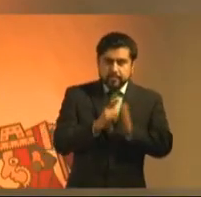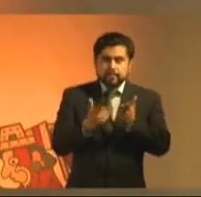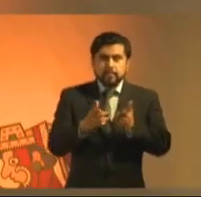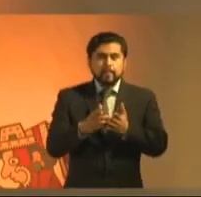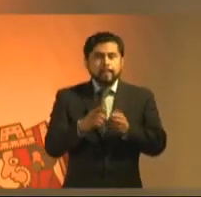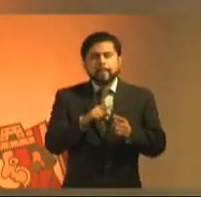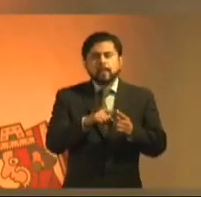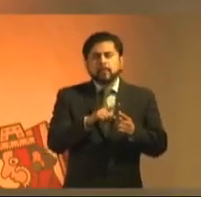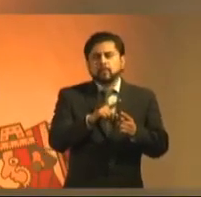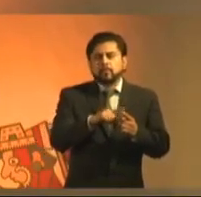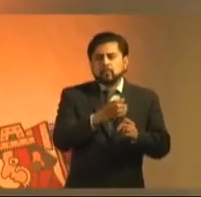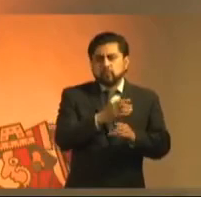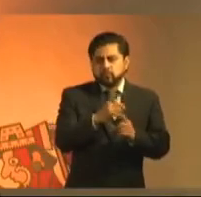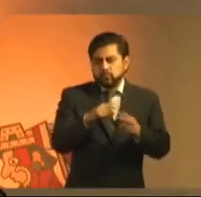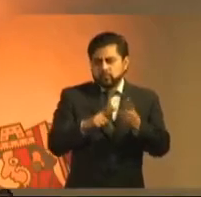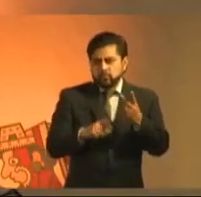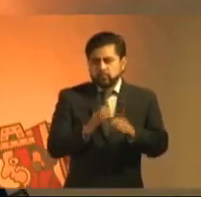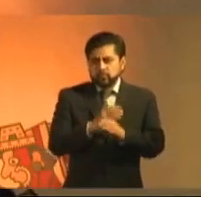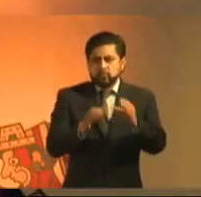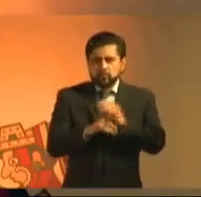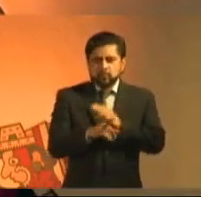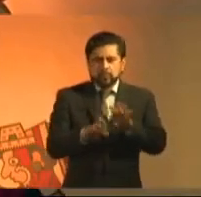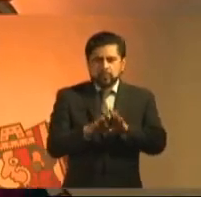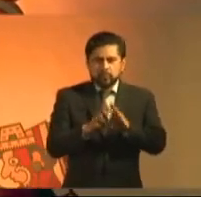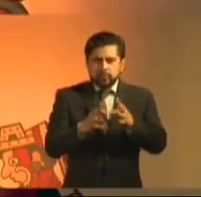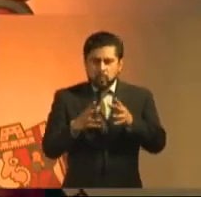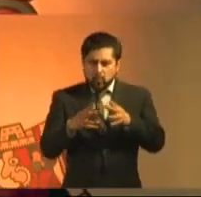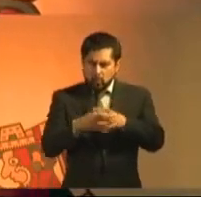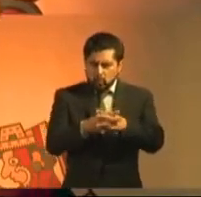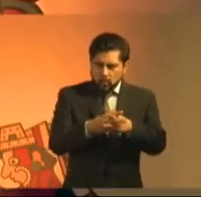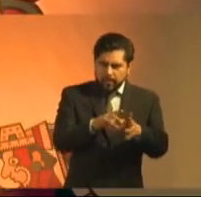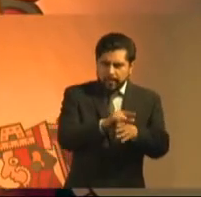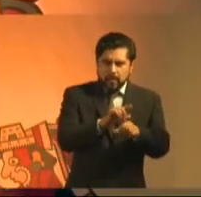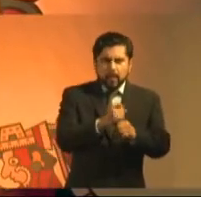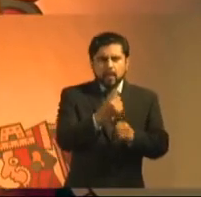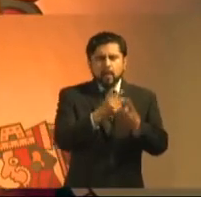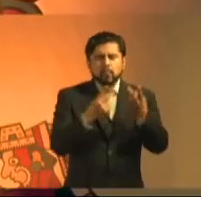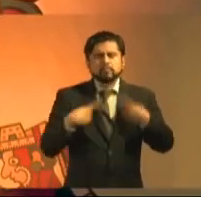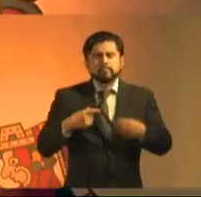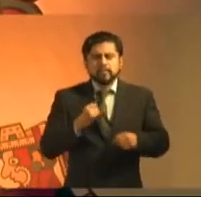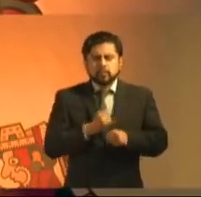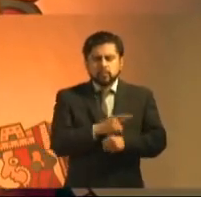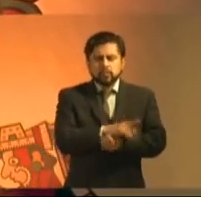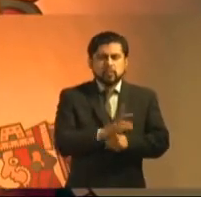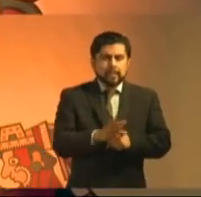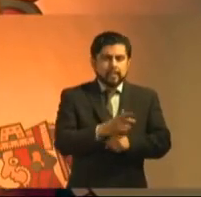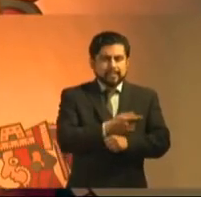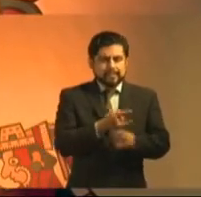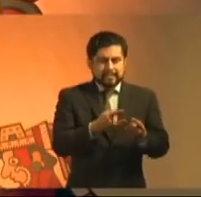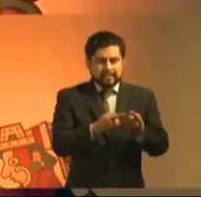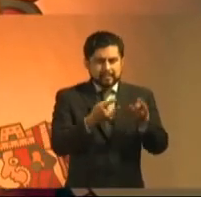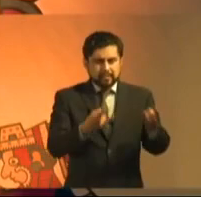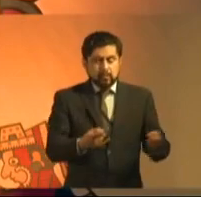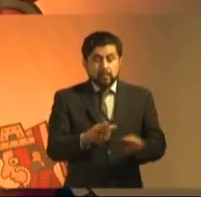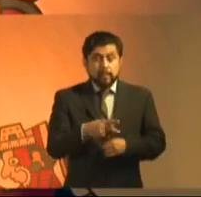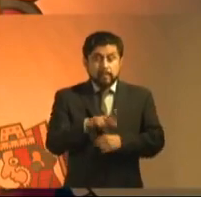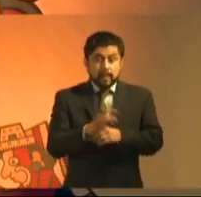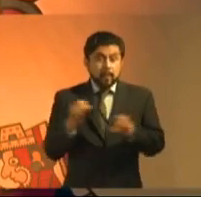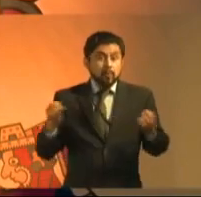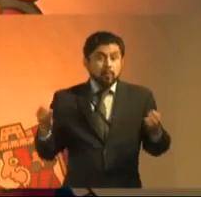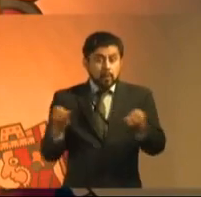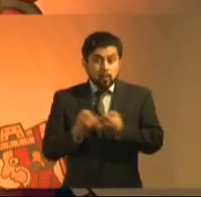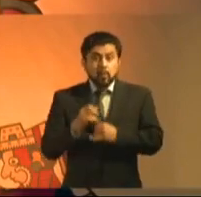verosimilitud la vitalidad de los personajes históricos y al mismo tiempo la verdad